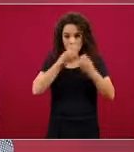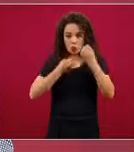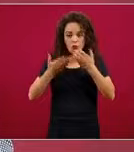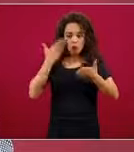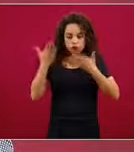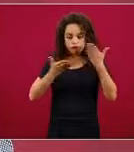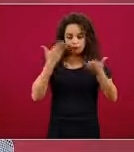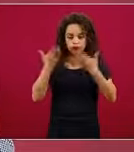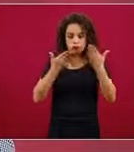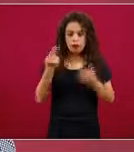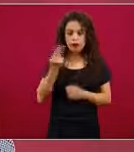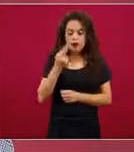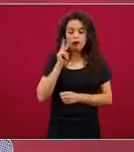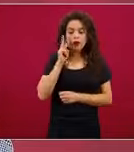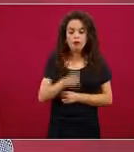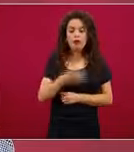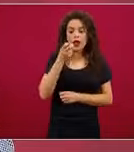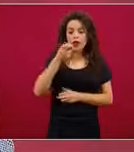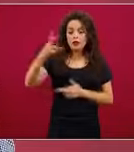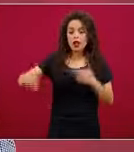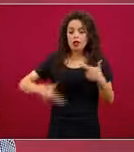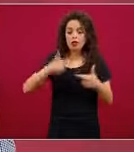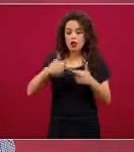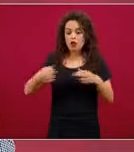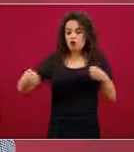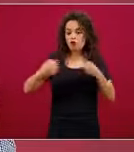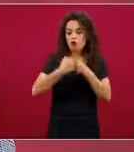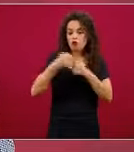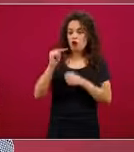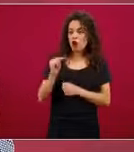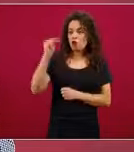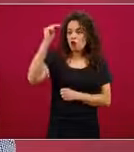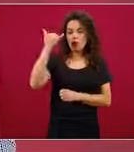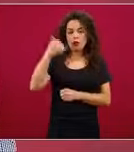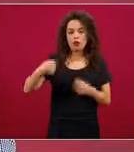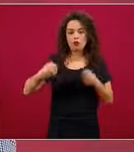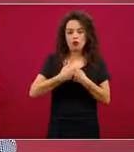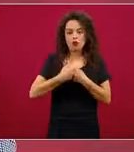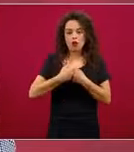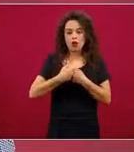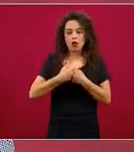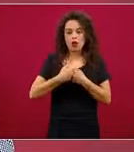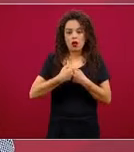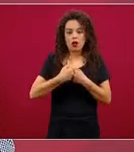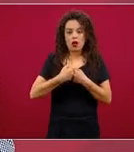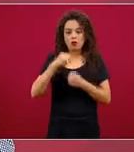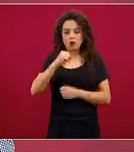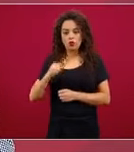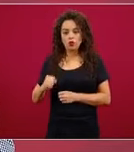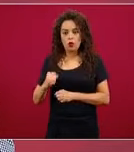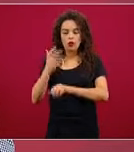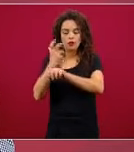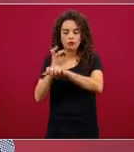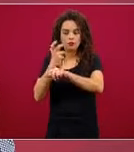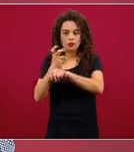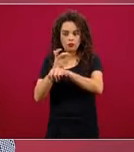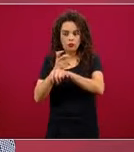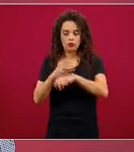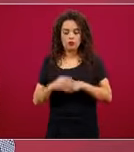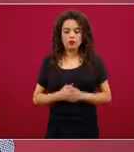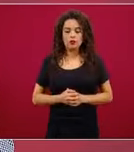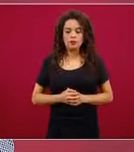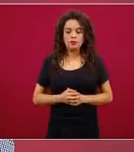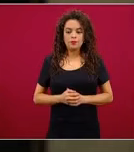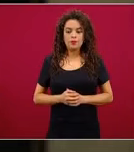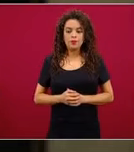conocer esta dinámica en la región de la frontera norte y la frontera norte de México y la frontera sur de los Estados Unidos, es que